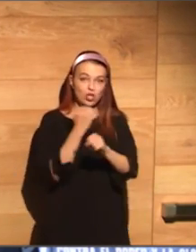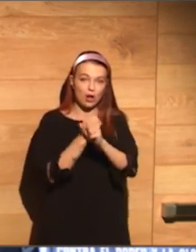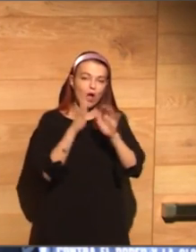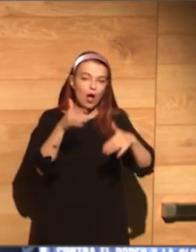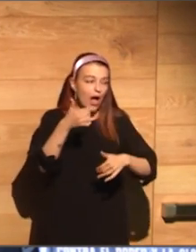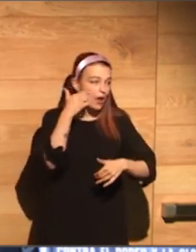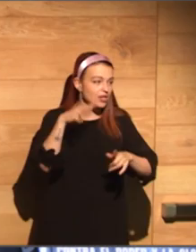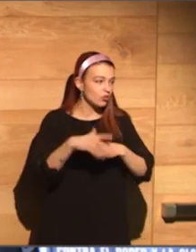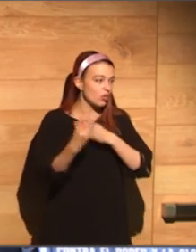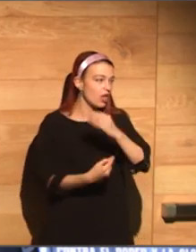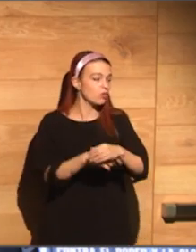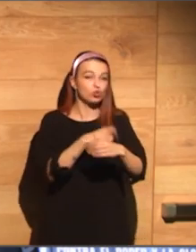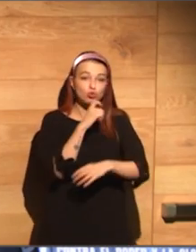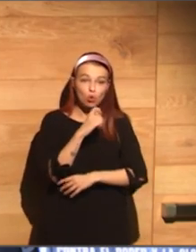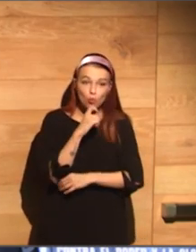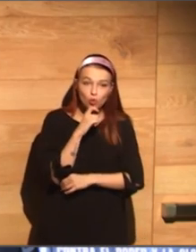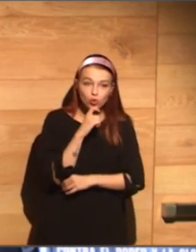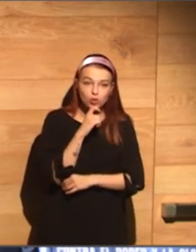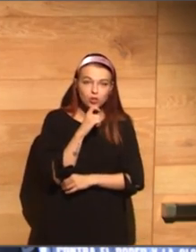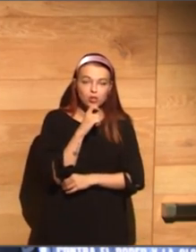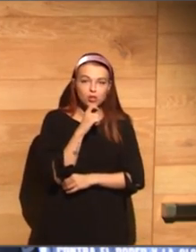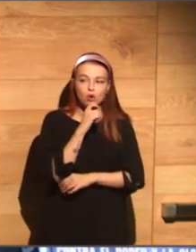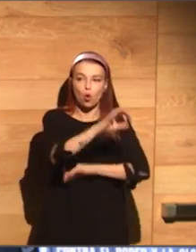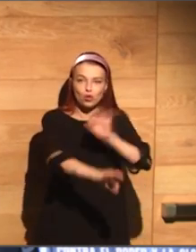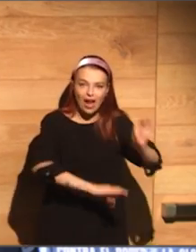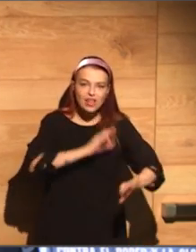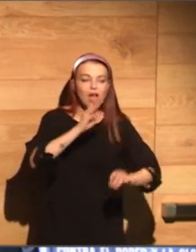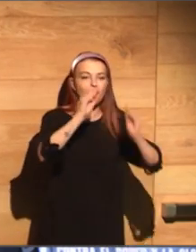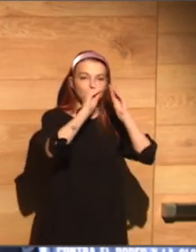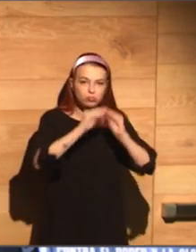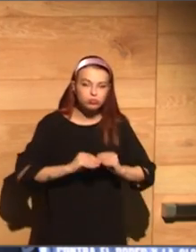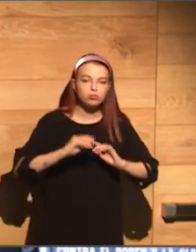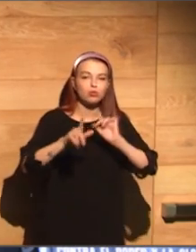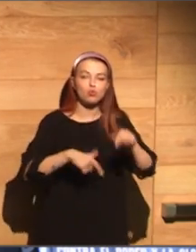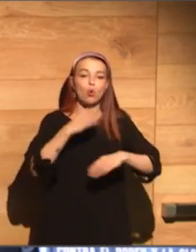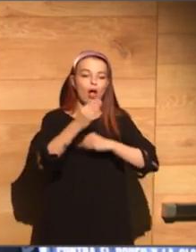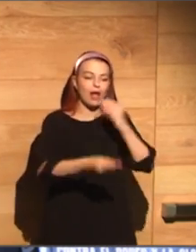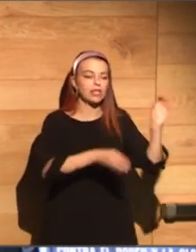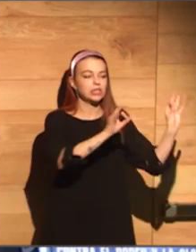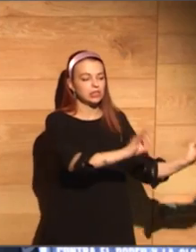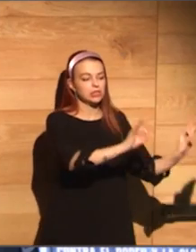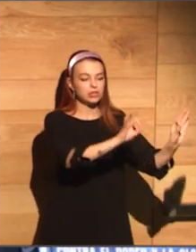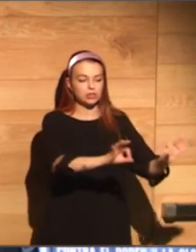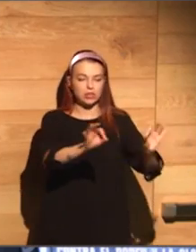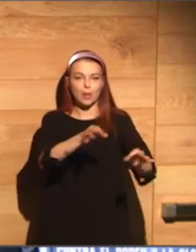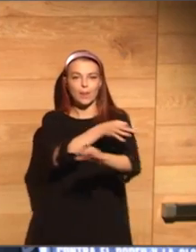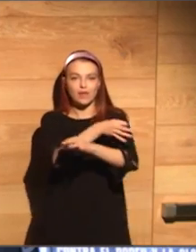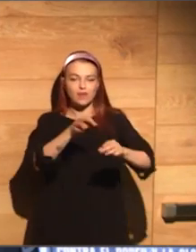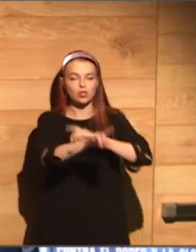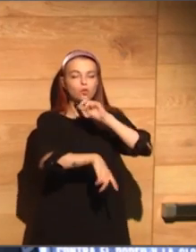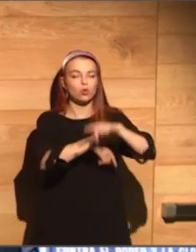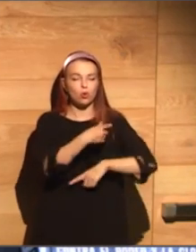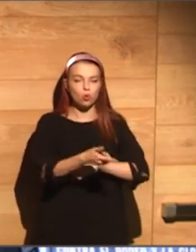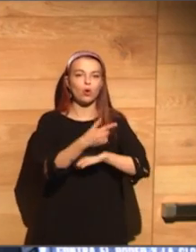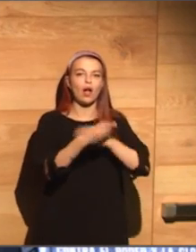cómo hacemos todo eso, orquestarlo, armonizarlo, crear una coreografía perfecta y él distribuir las luces, distribuir